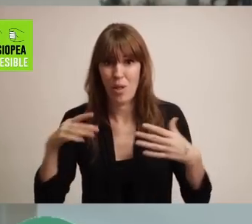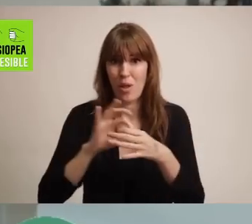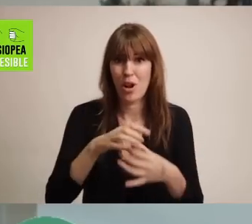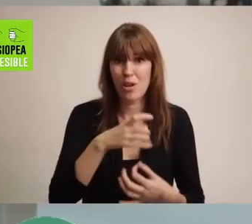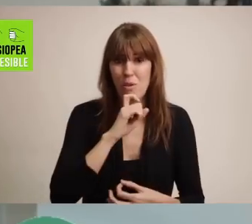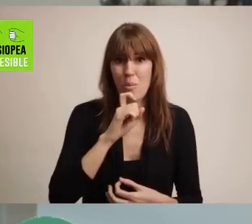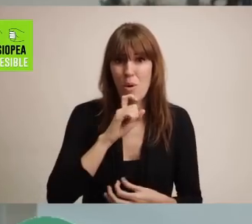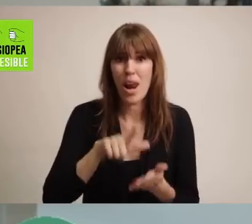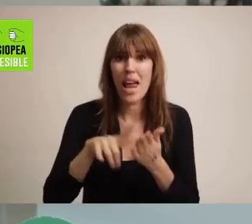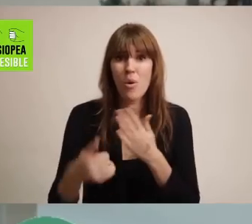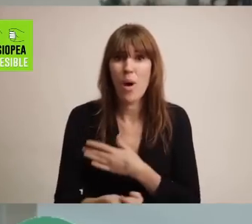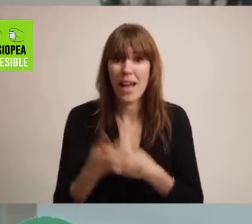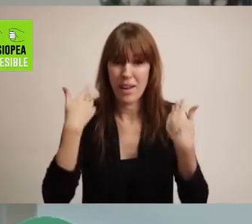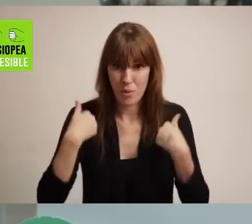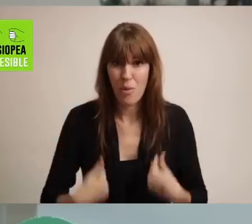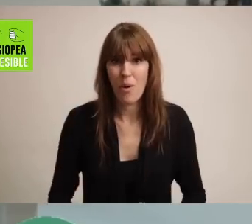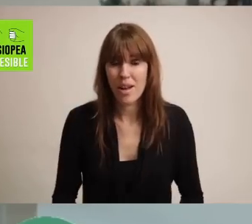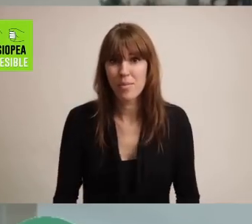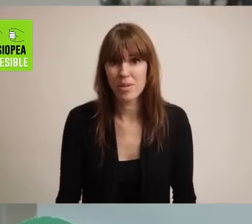nuestro cuerpo, no solamente es poner las manos.